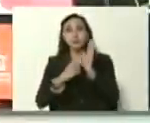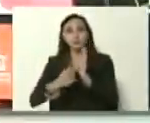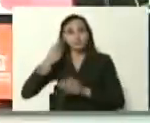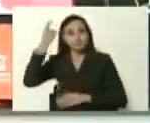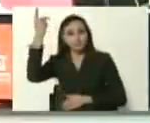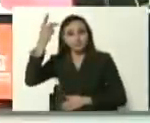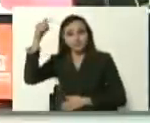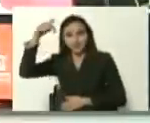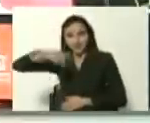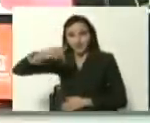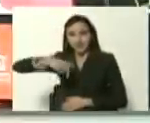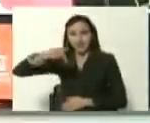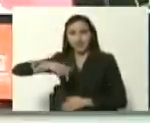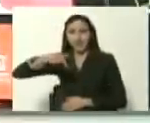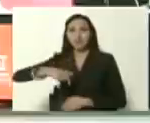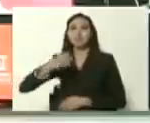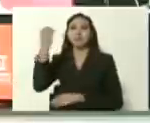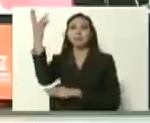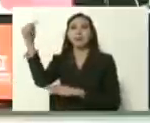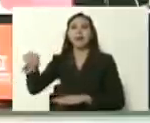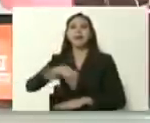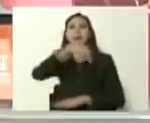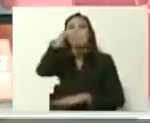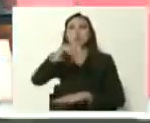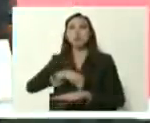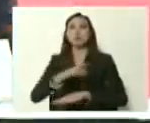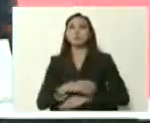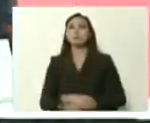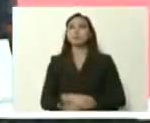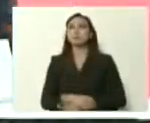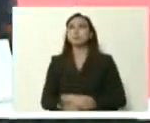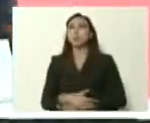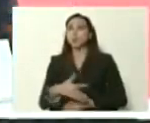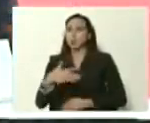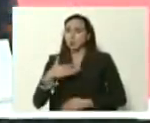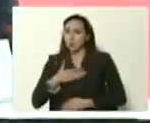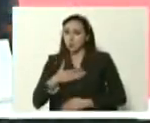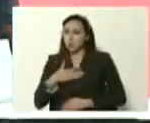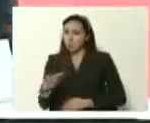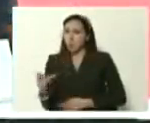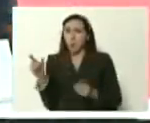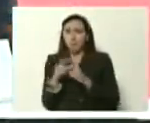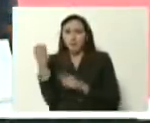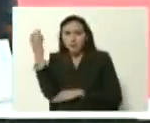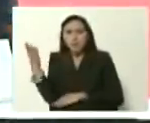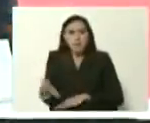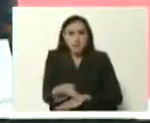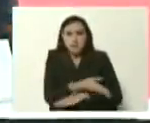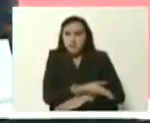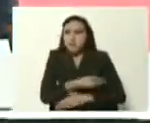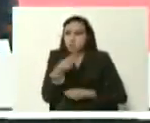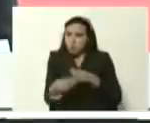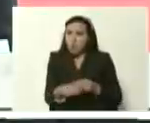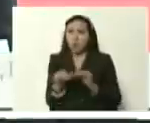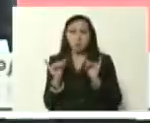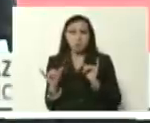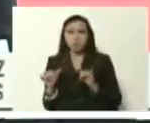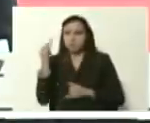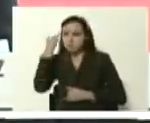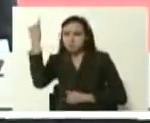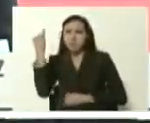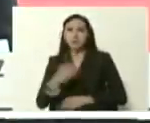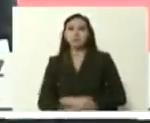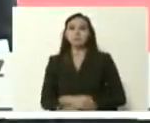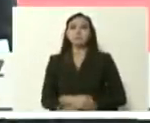la Asamblea Nacional. Yo suscribo enteramente las palabras que usted ha expresado, querido presidente del Parlamento,